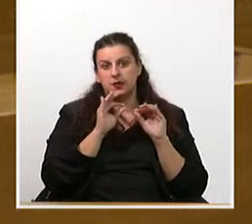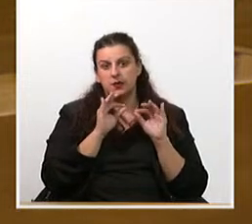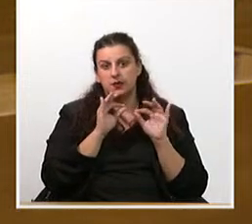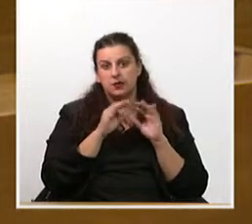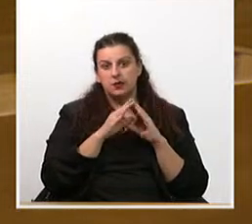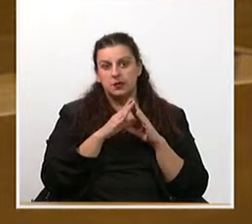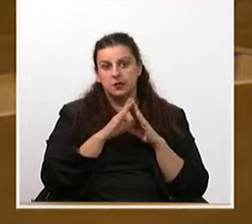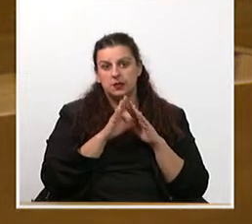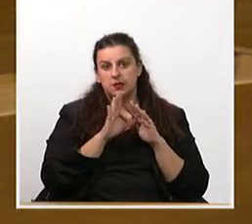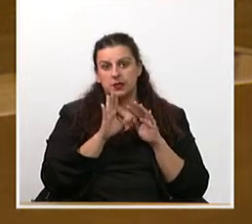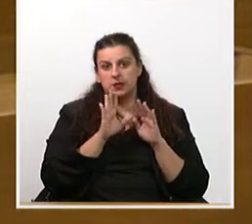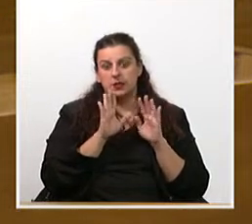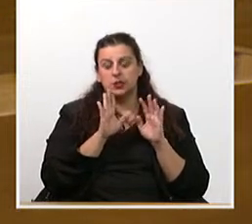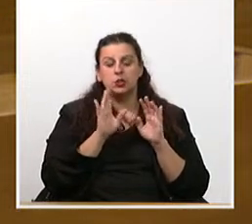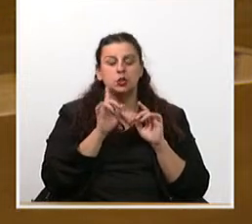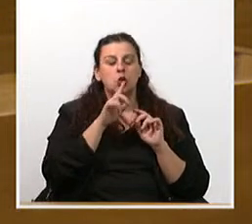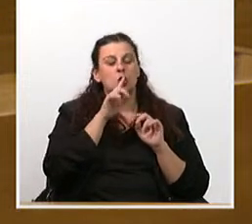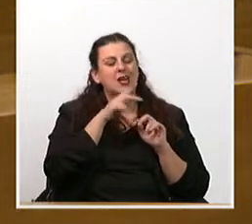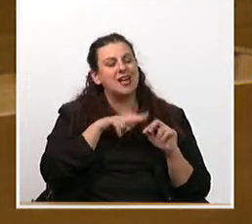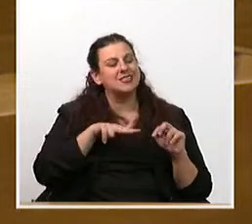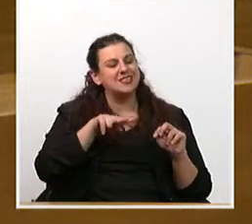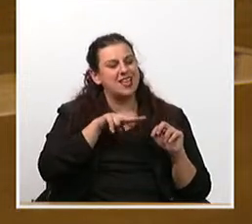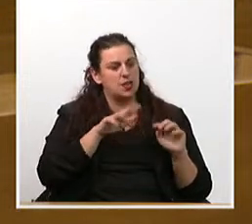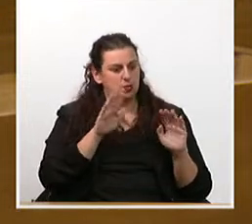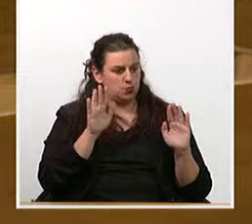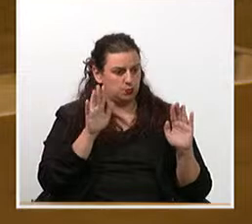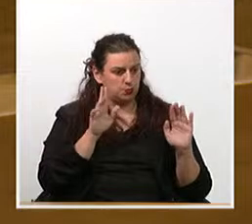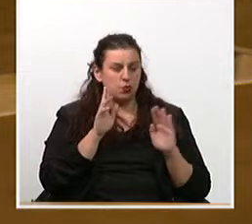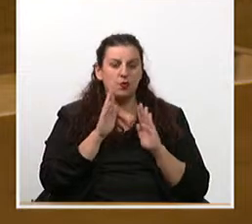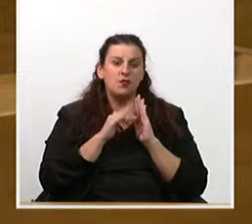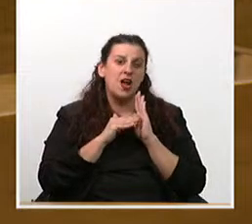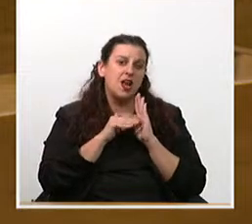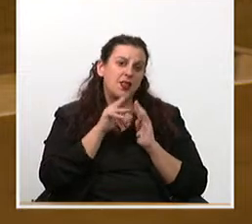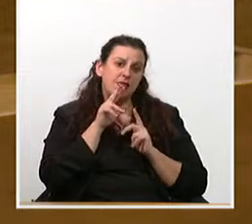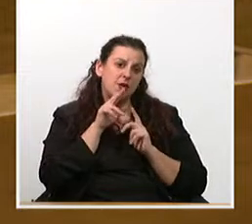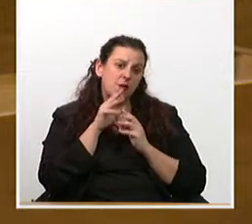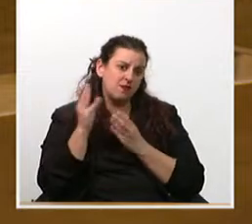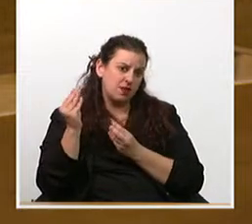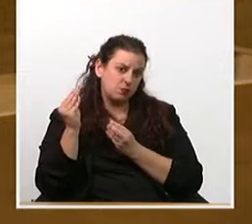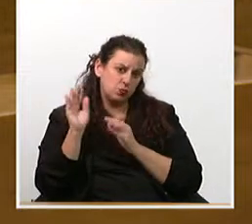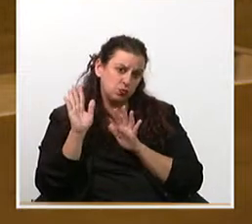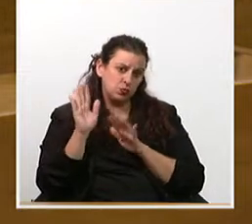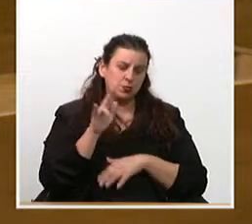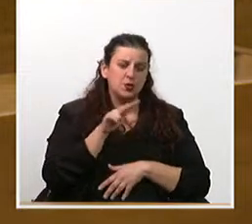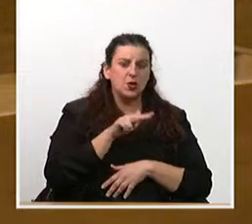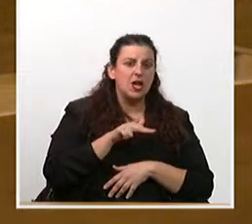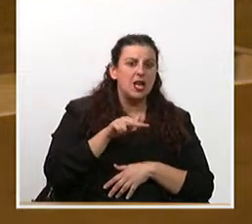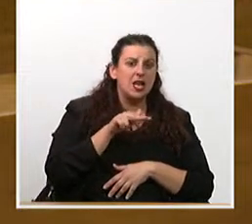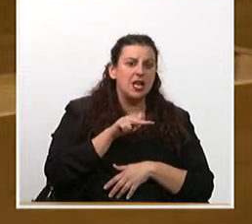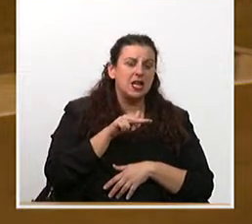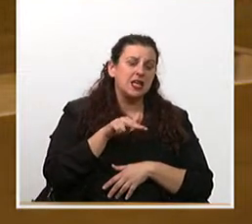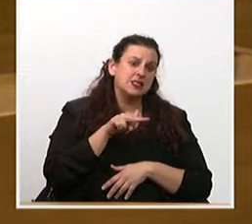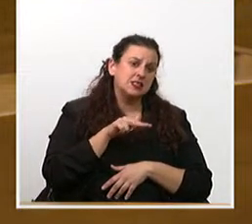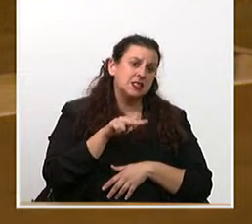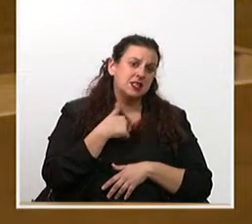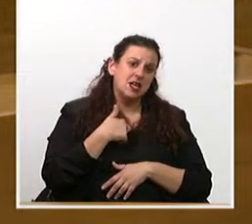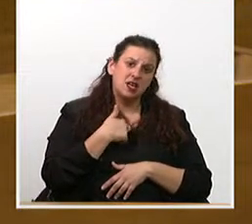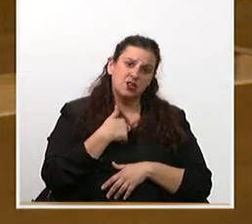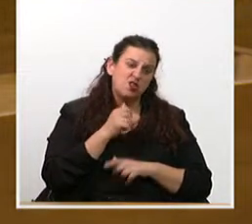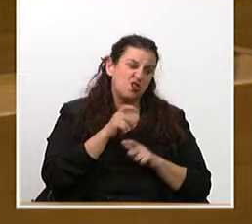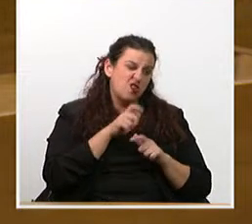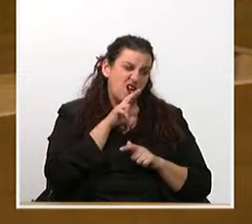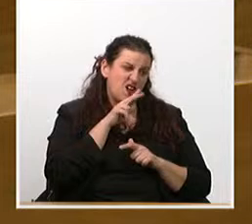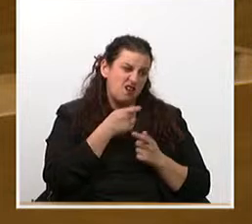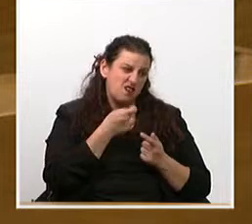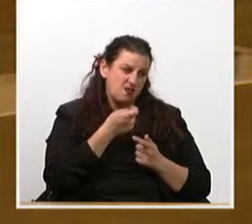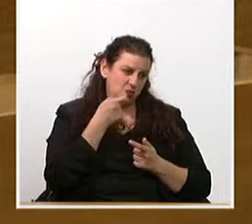uni sembla que el valen se pero el castell el casta el ver que